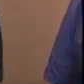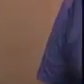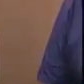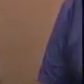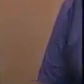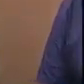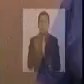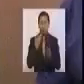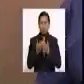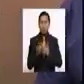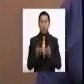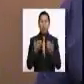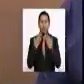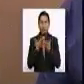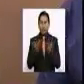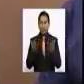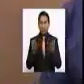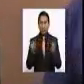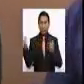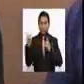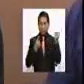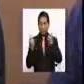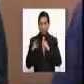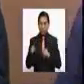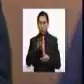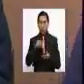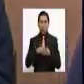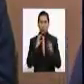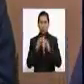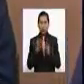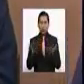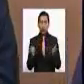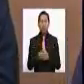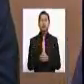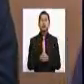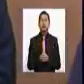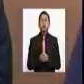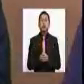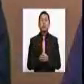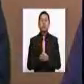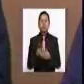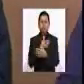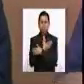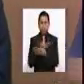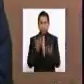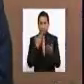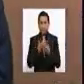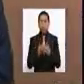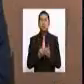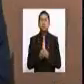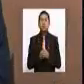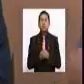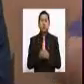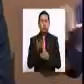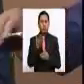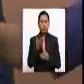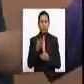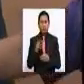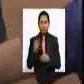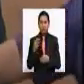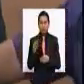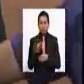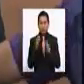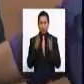y quiero agradecer la presencia de los medios de comunicación saludar la presencia de nuestro